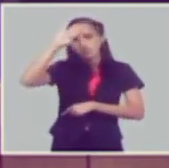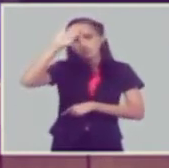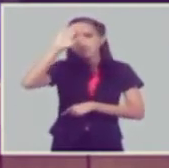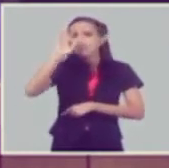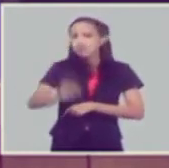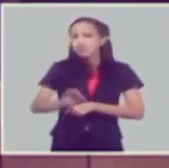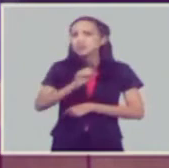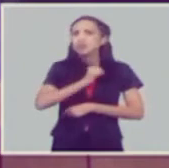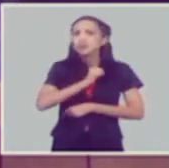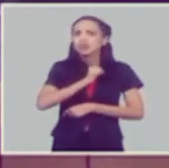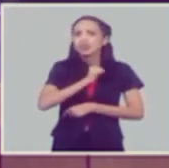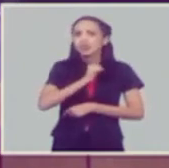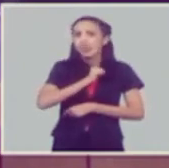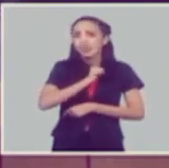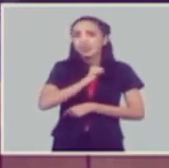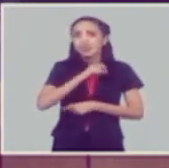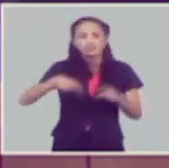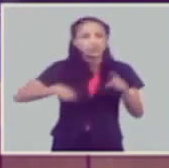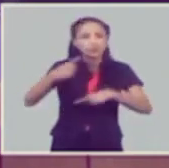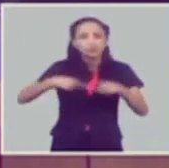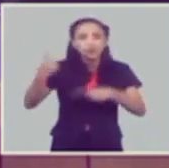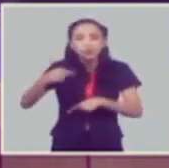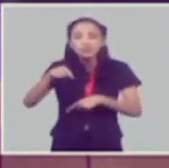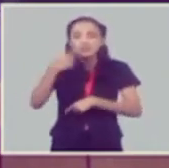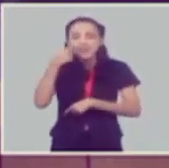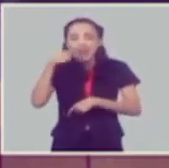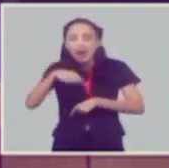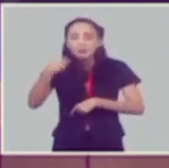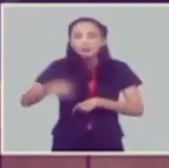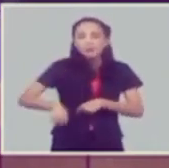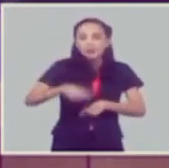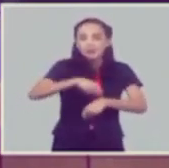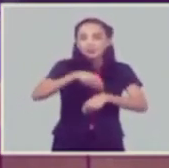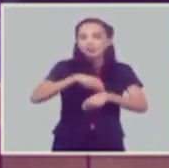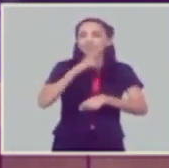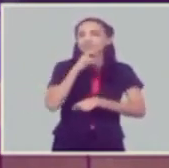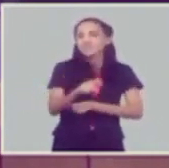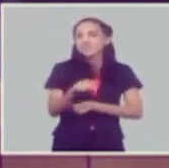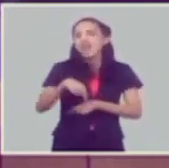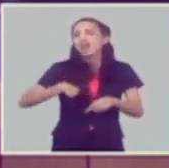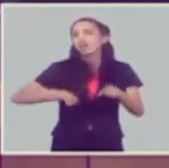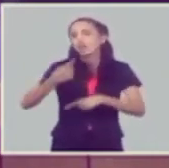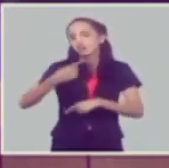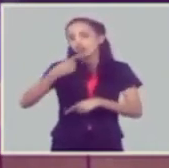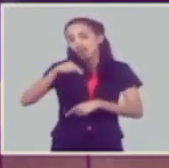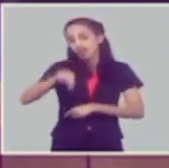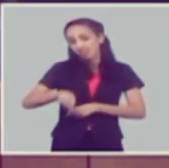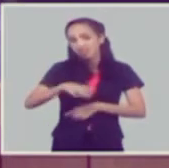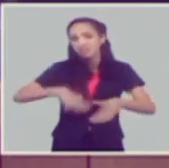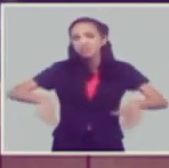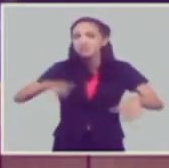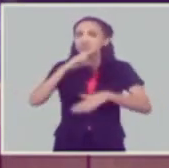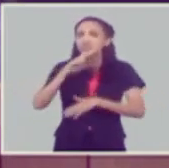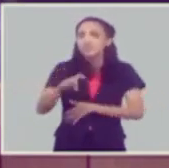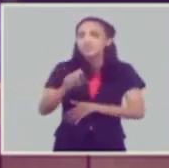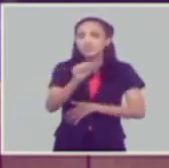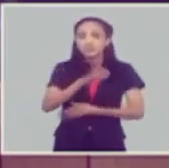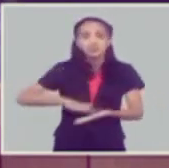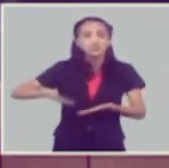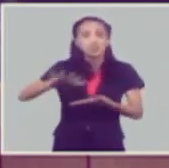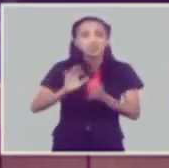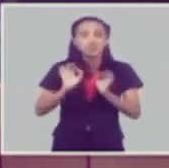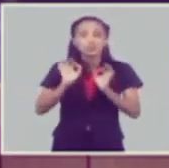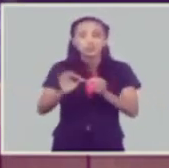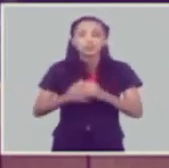golpearla oportunistamente en un momento difícil para la economía y la sociedad. No es la primera vez que los lobos